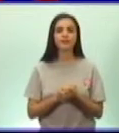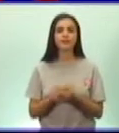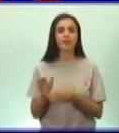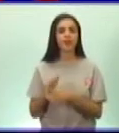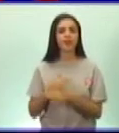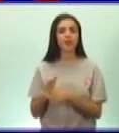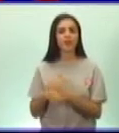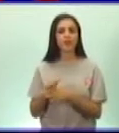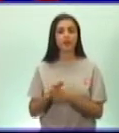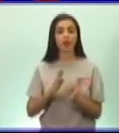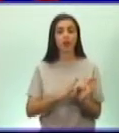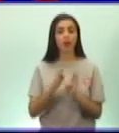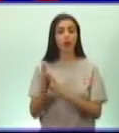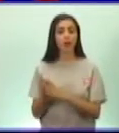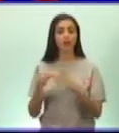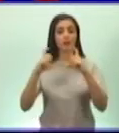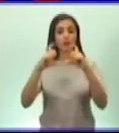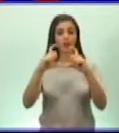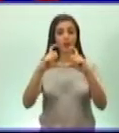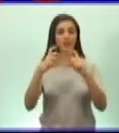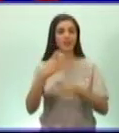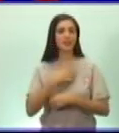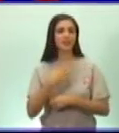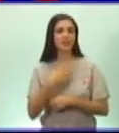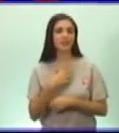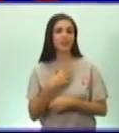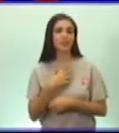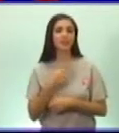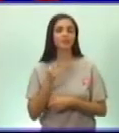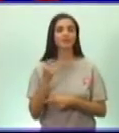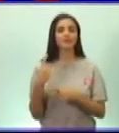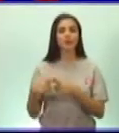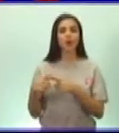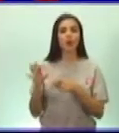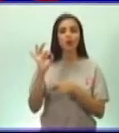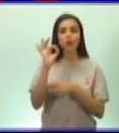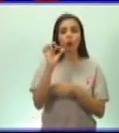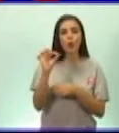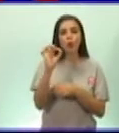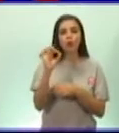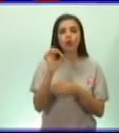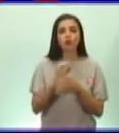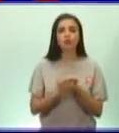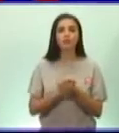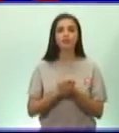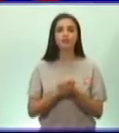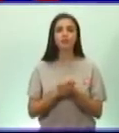además de tener la uretra, tiene un orificio genital.